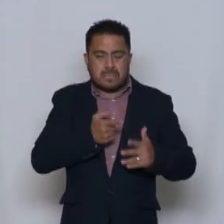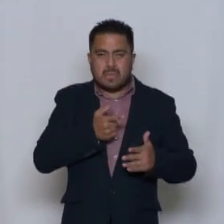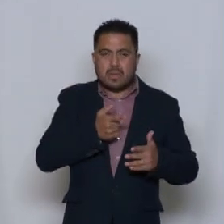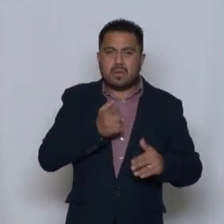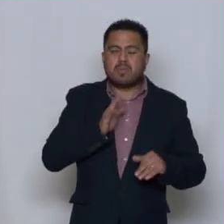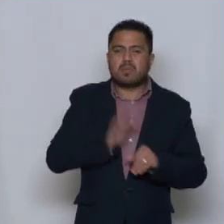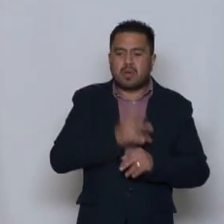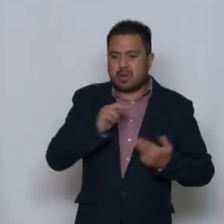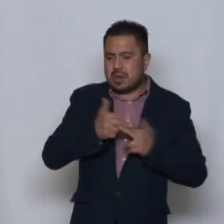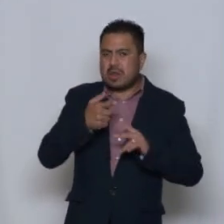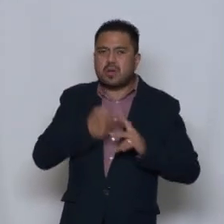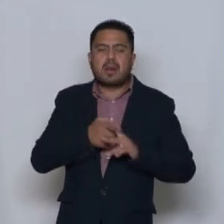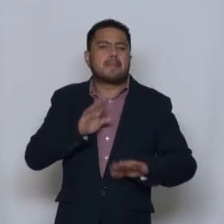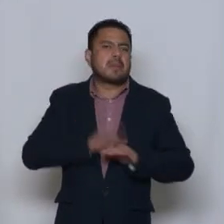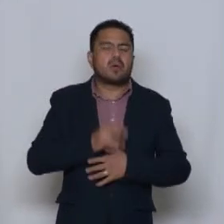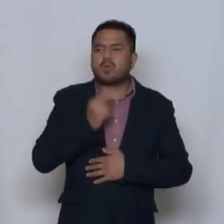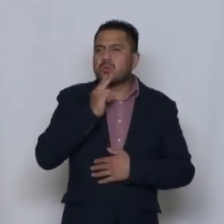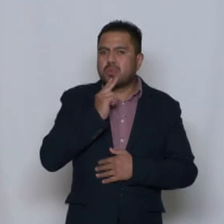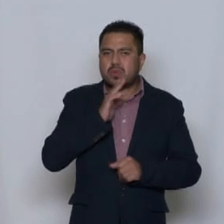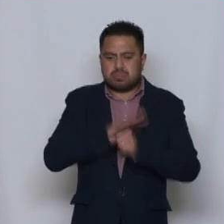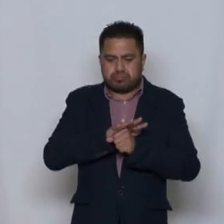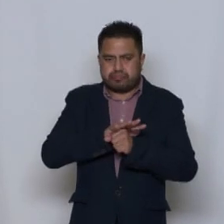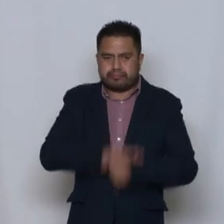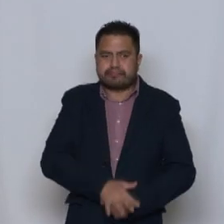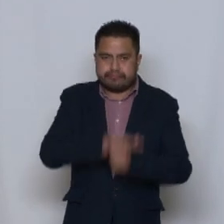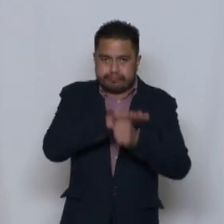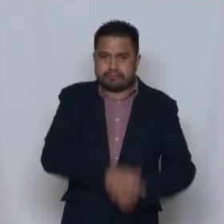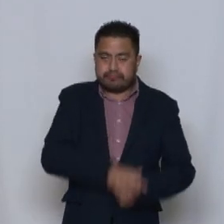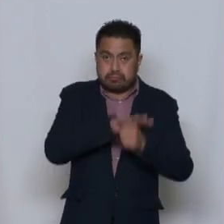relación matemática que más utilizamos, es la de presión. La